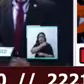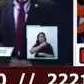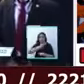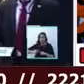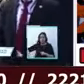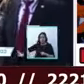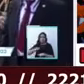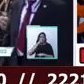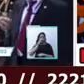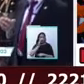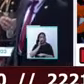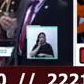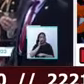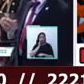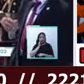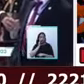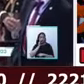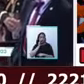del PTH.